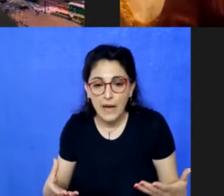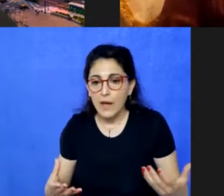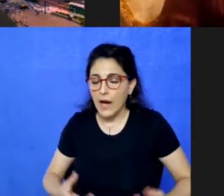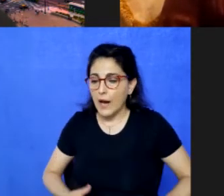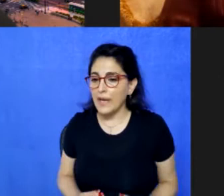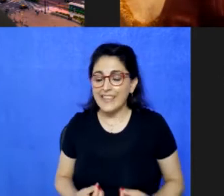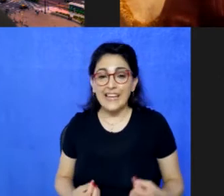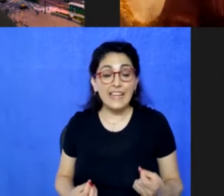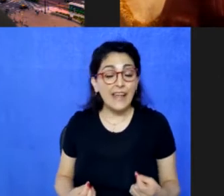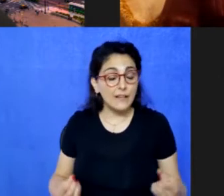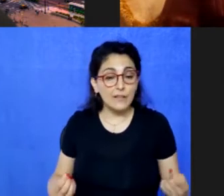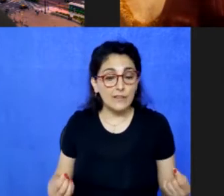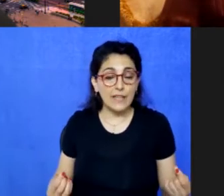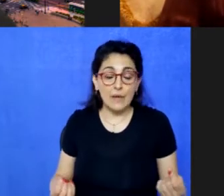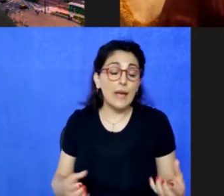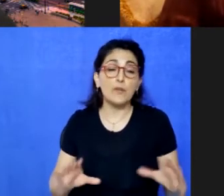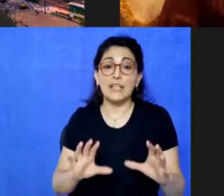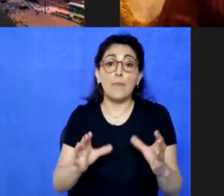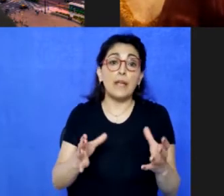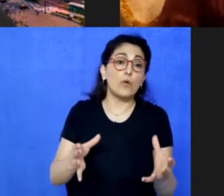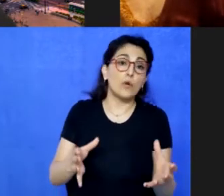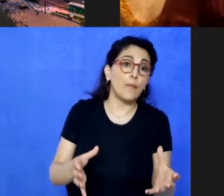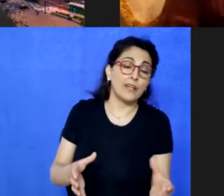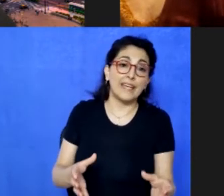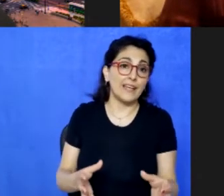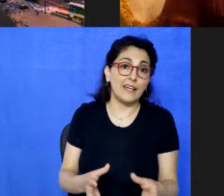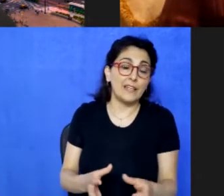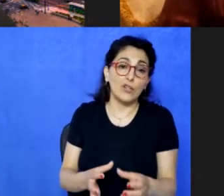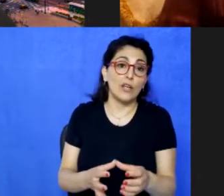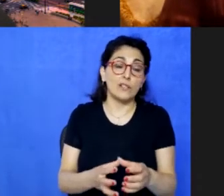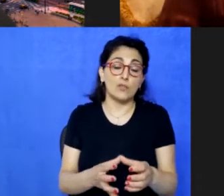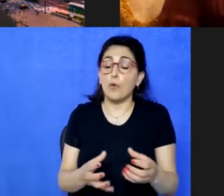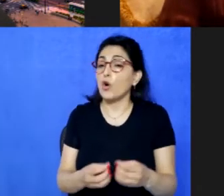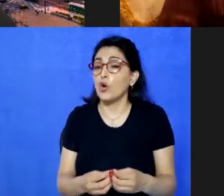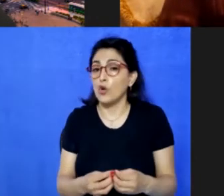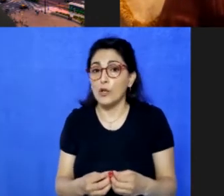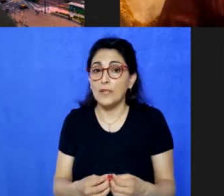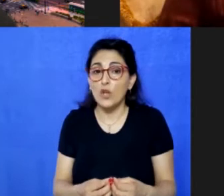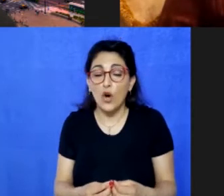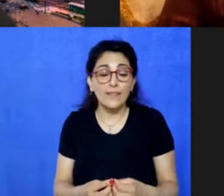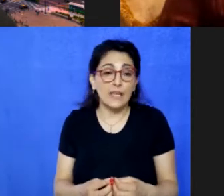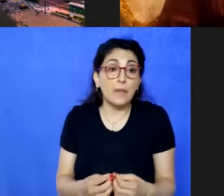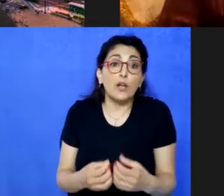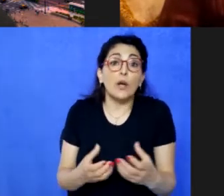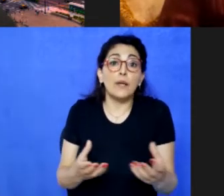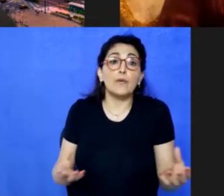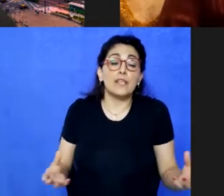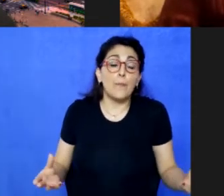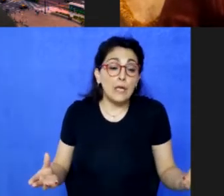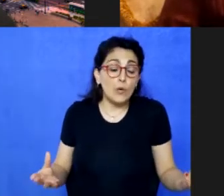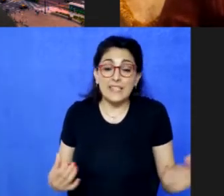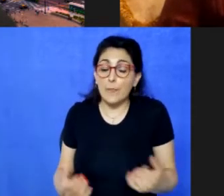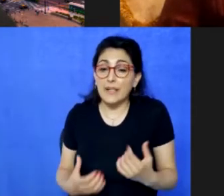misma, una realidad que veíamos en las películas, porque eso es un poco lo que nos pasó. De repente lo que veíamos